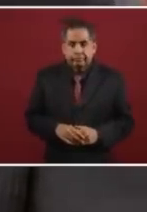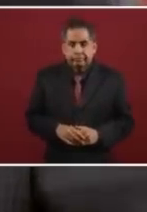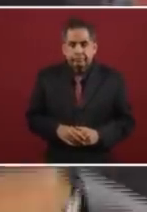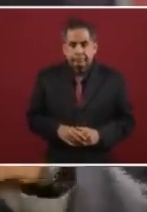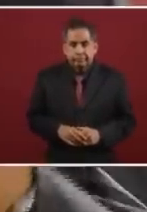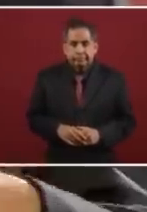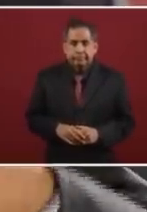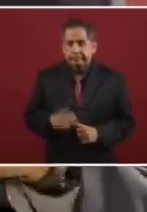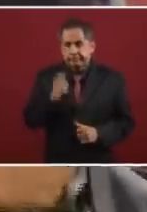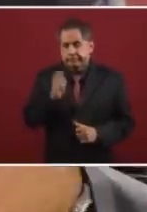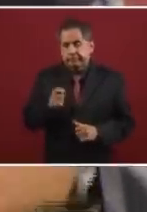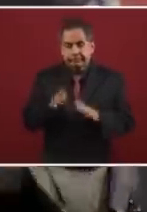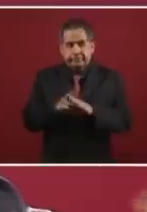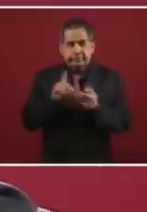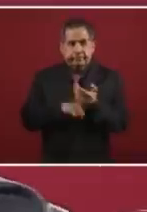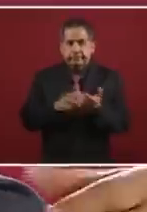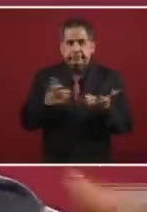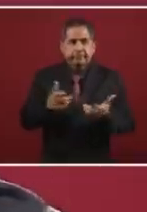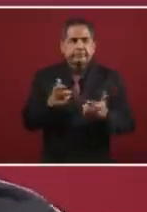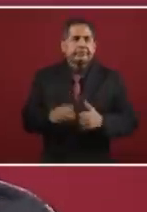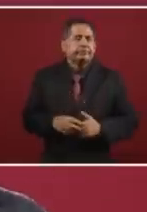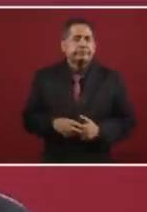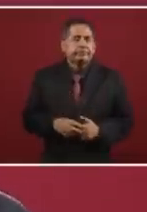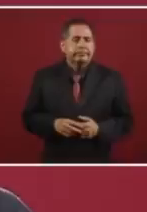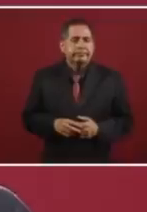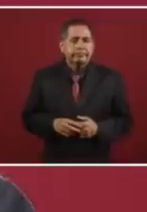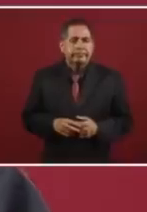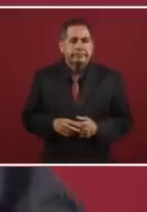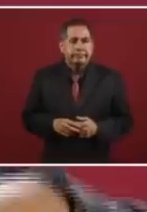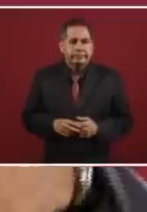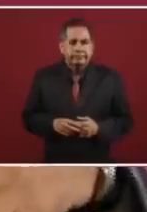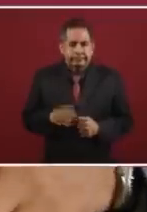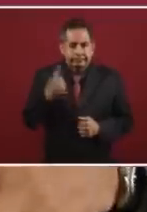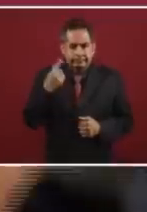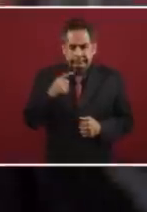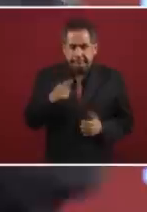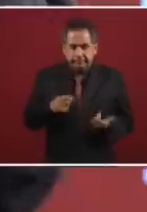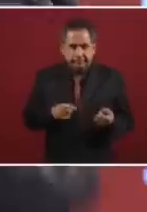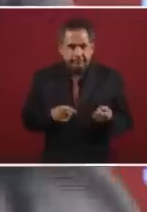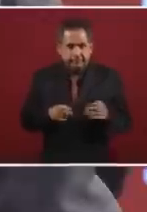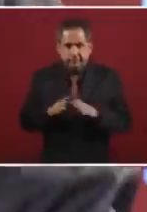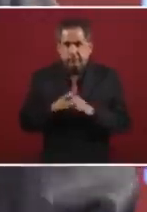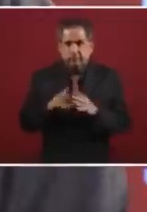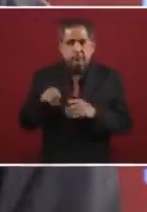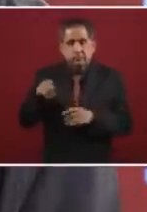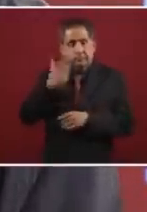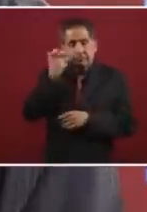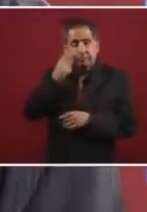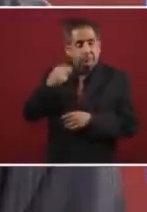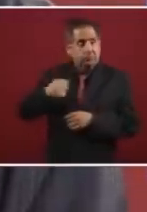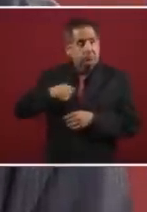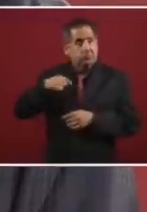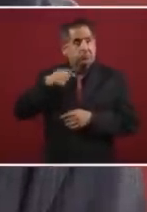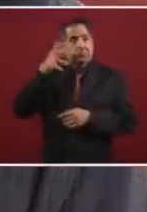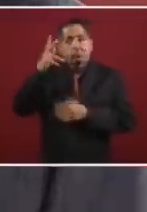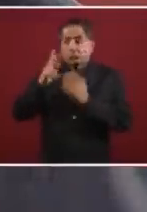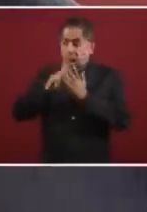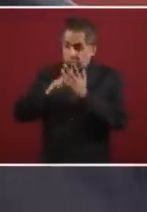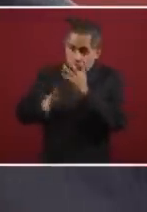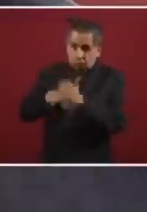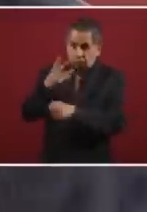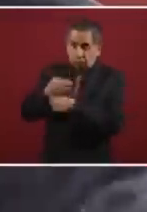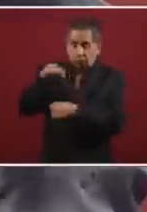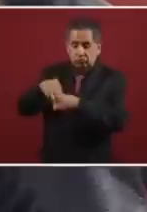y que esto se está haciendo para buscar la reelección cuando es